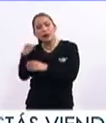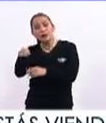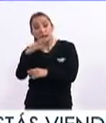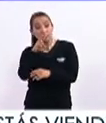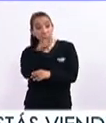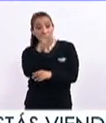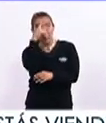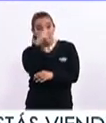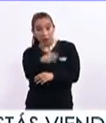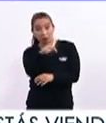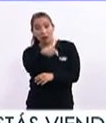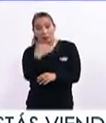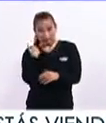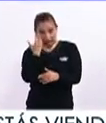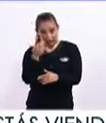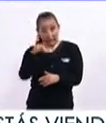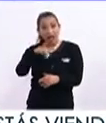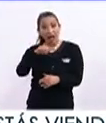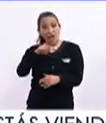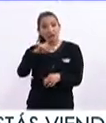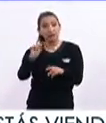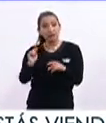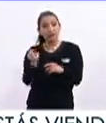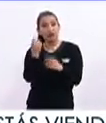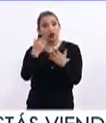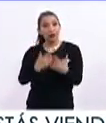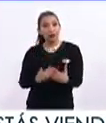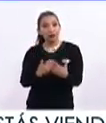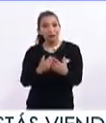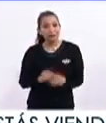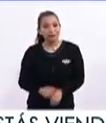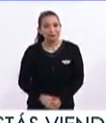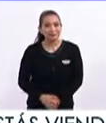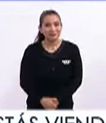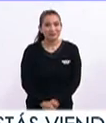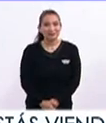que México apuesta por la nanotecnología.